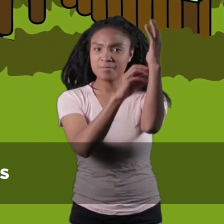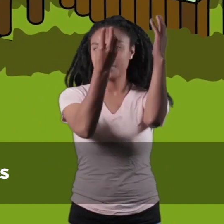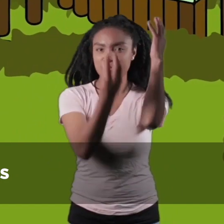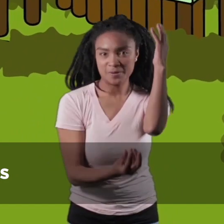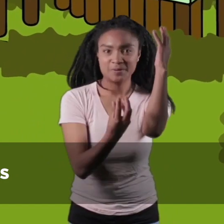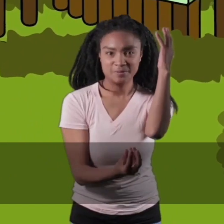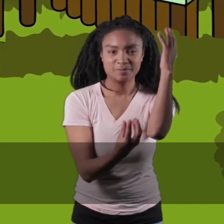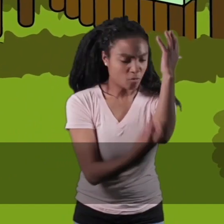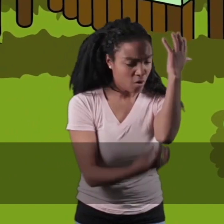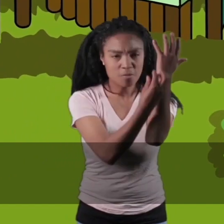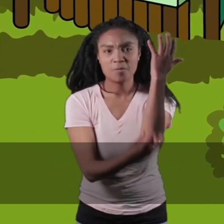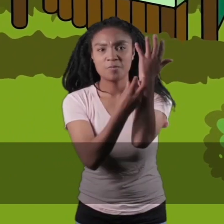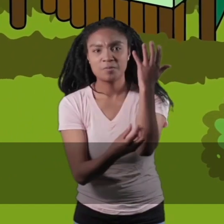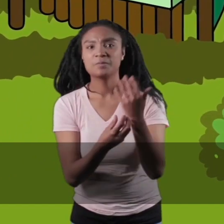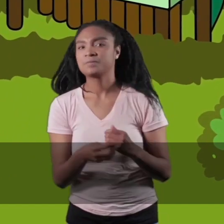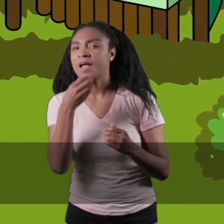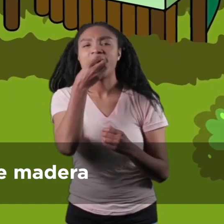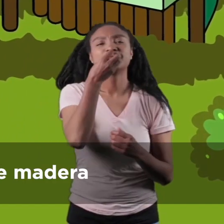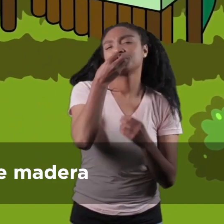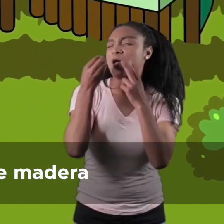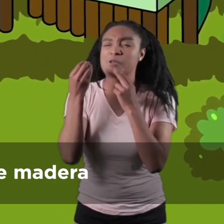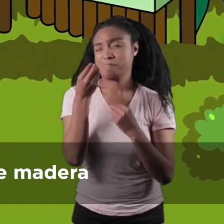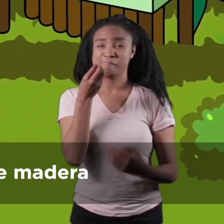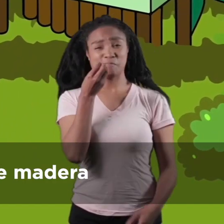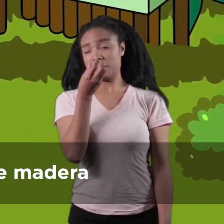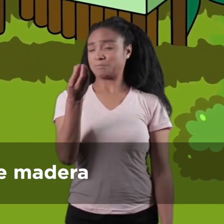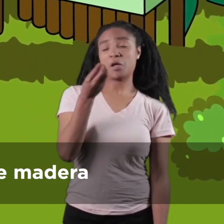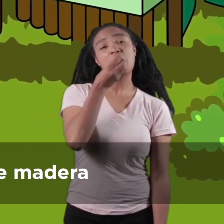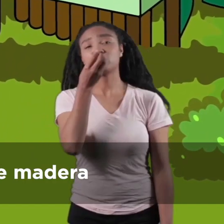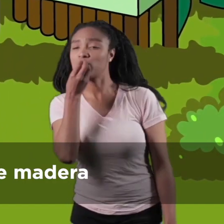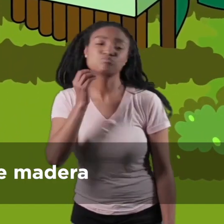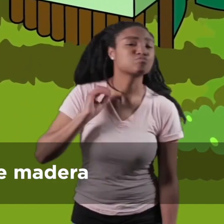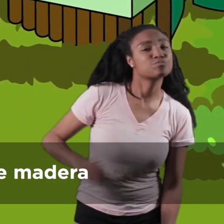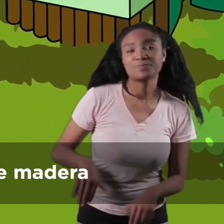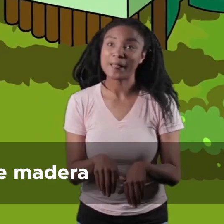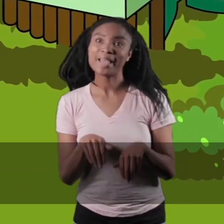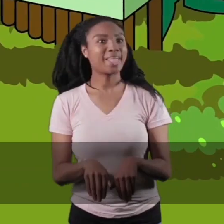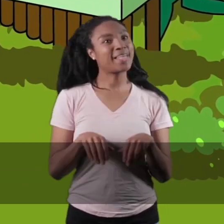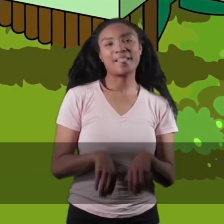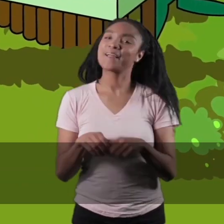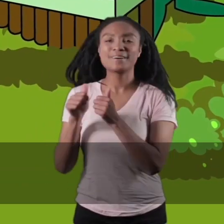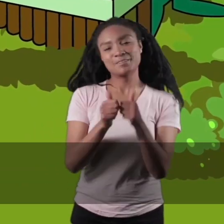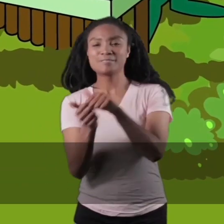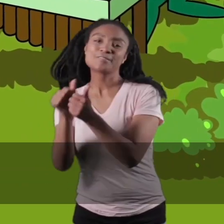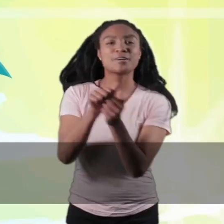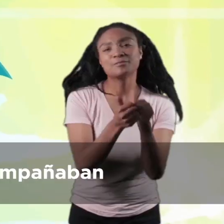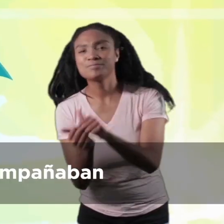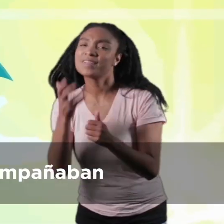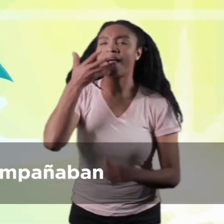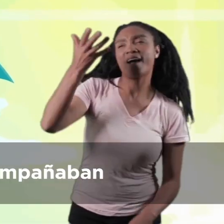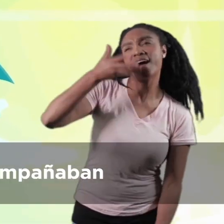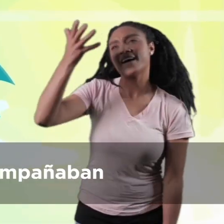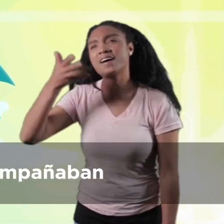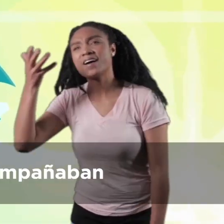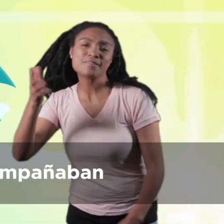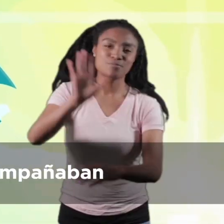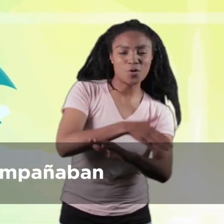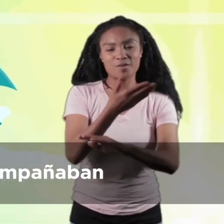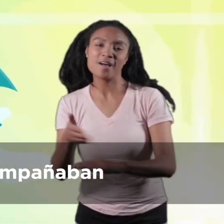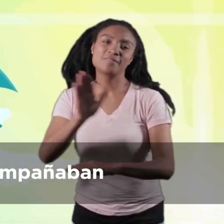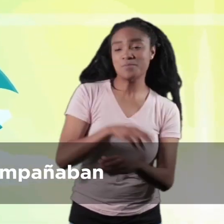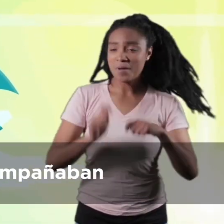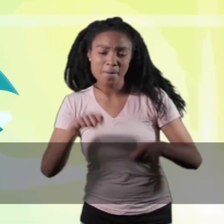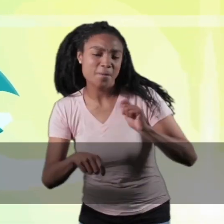varias personas cantaban arrullos y hacían sonar sus maracas de madera tan especial que hasta los peces del